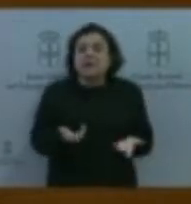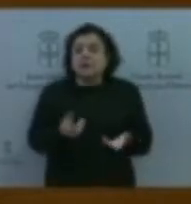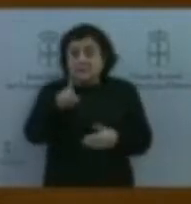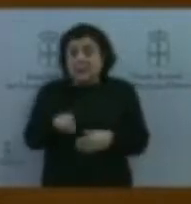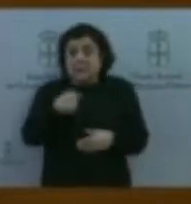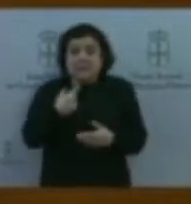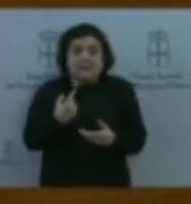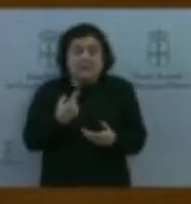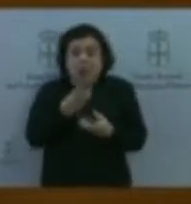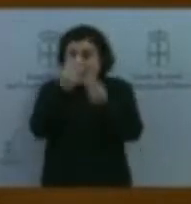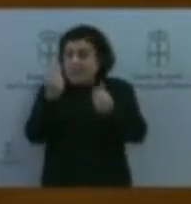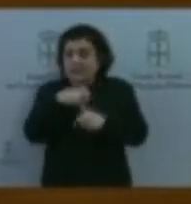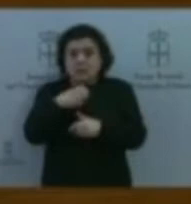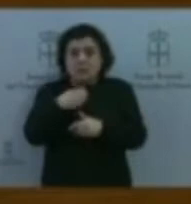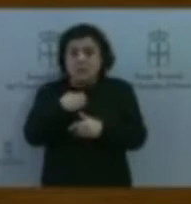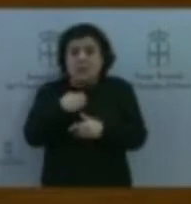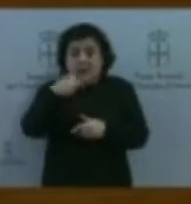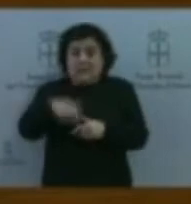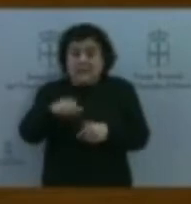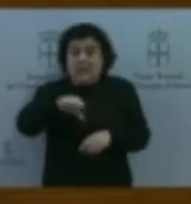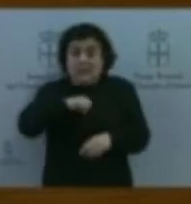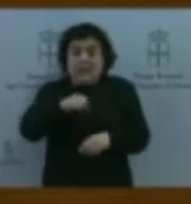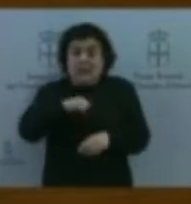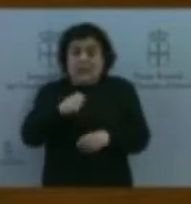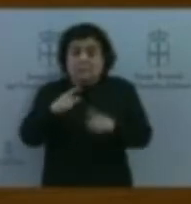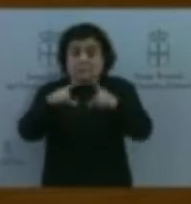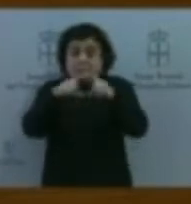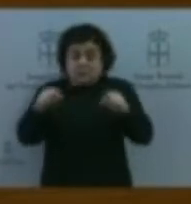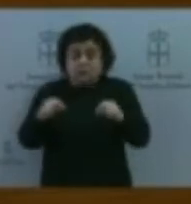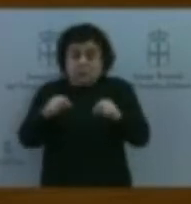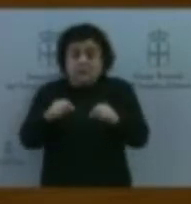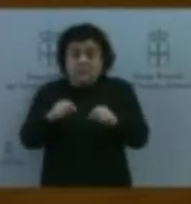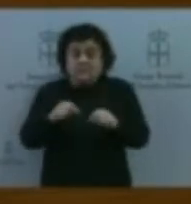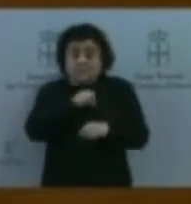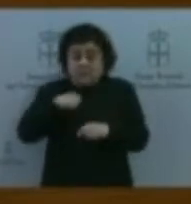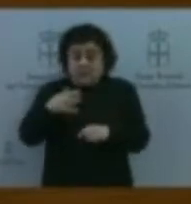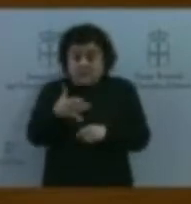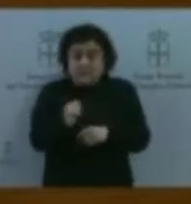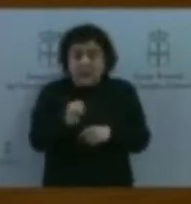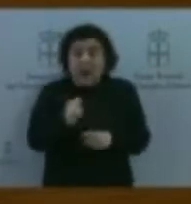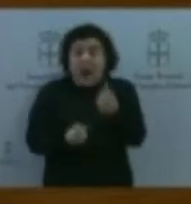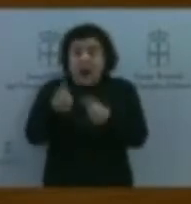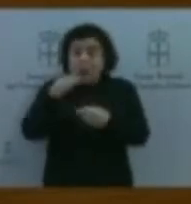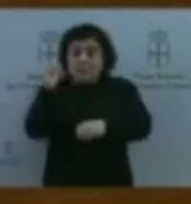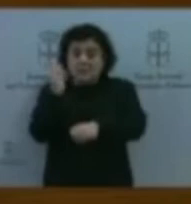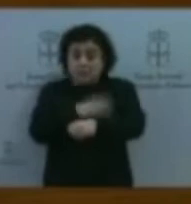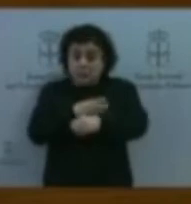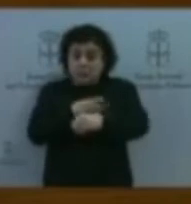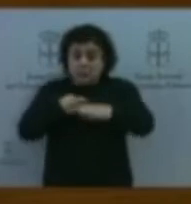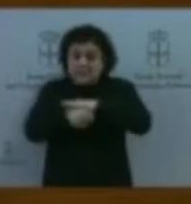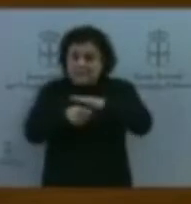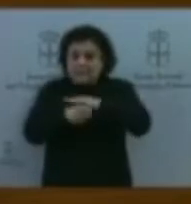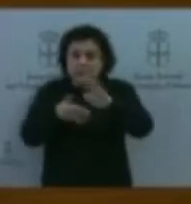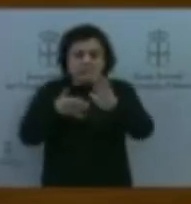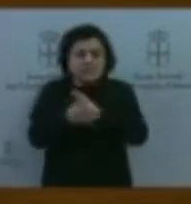concertadas en Asturias. Algunas en manos de fondos de inversión, que el único objetivo de esos fondos de inversión es obtener dinero rápido. En algunos casos, a costa